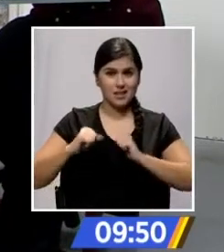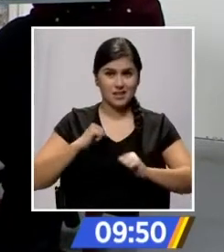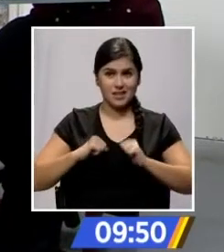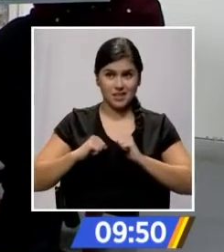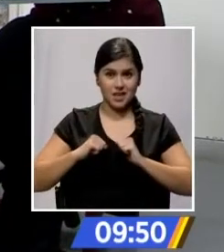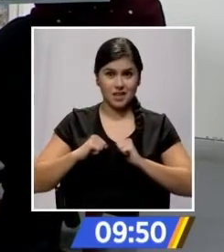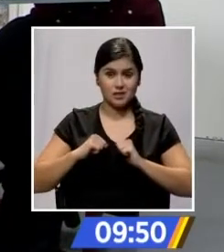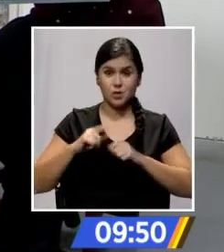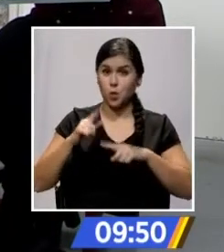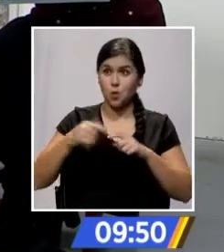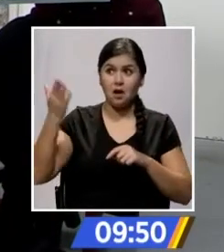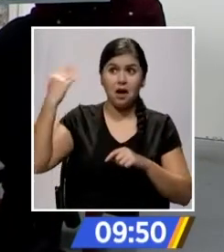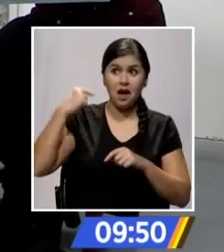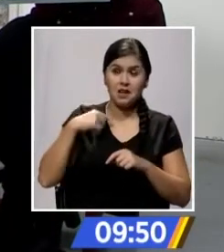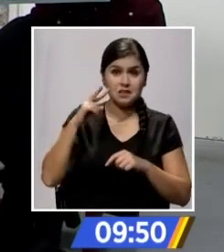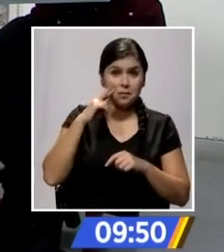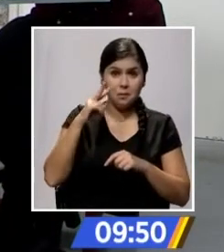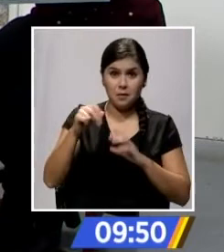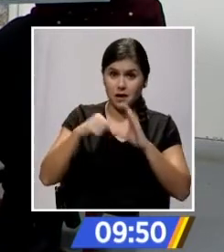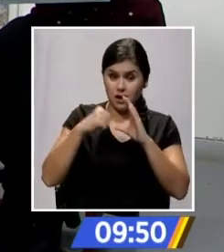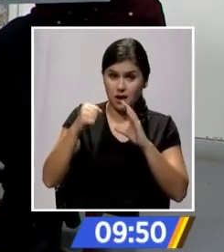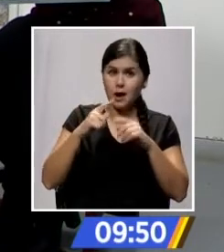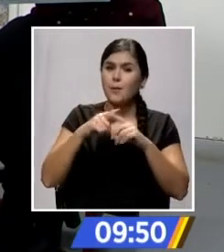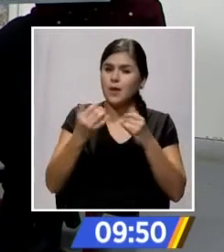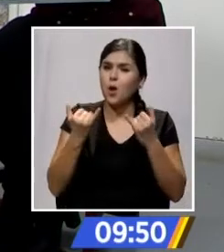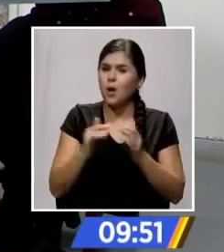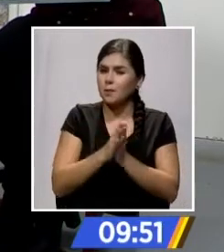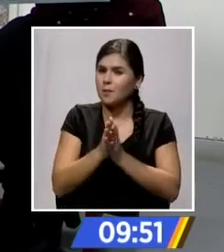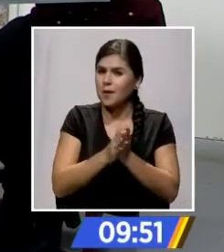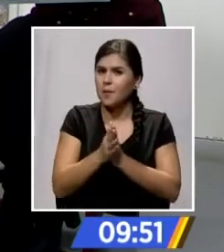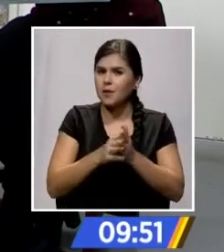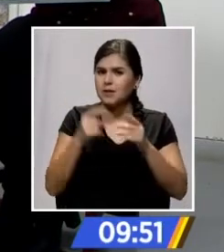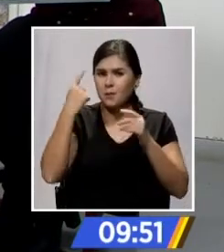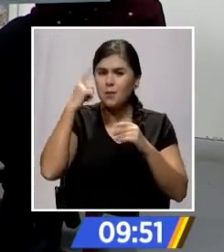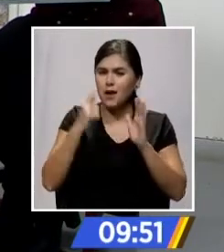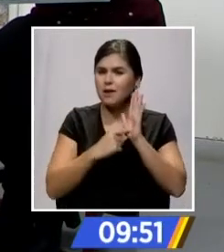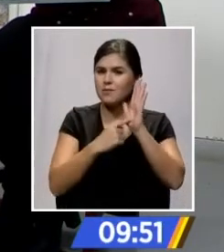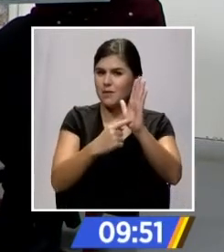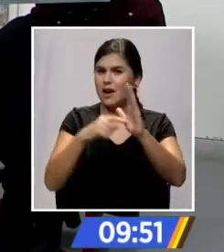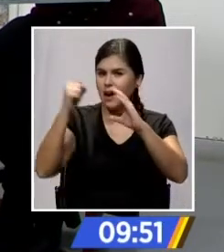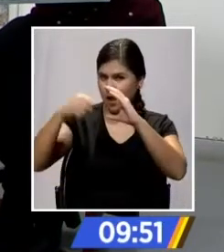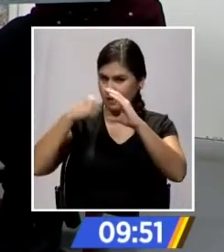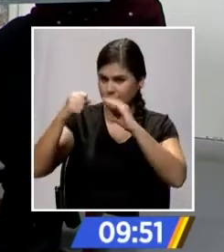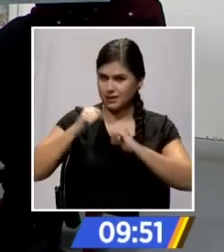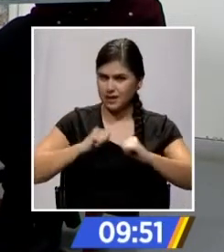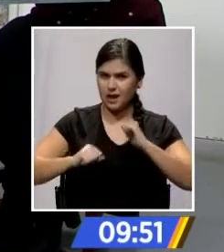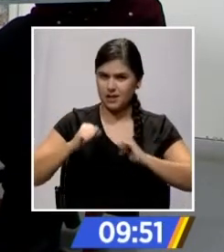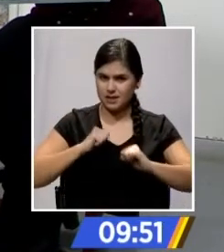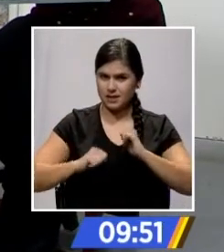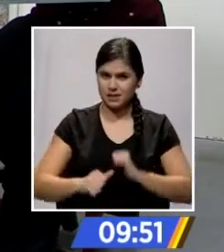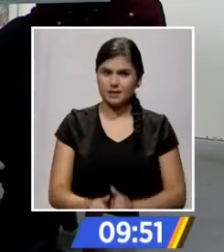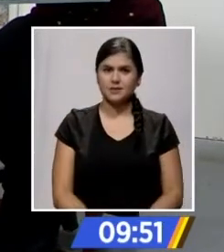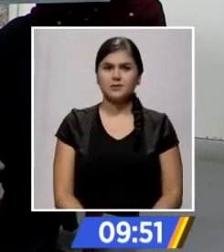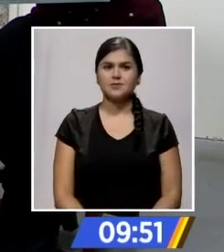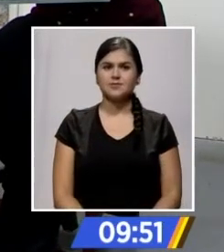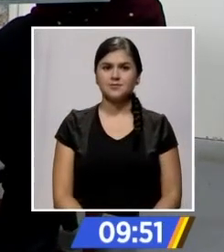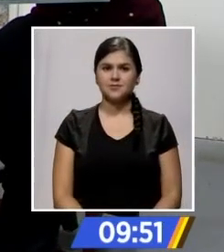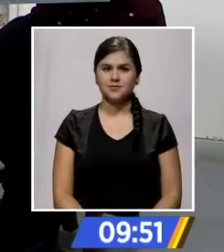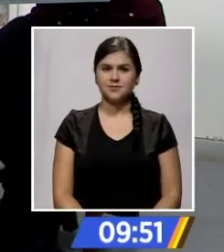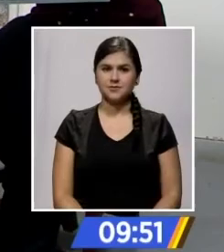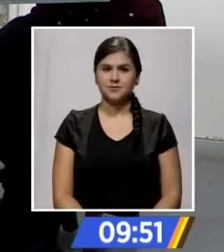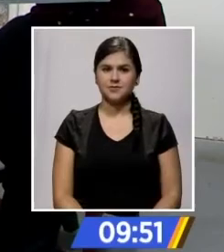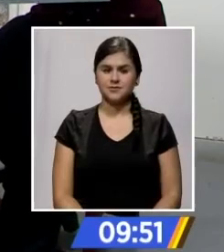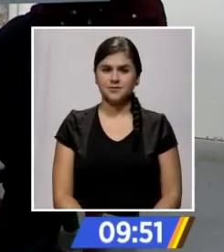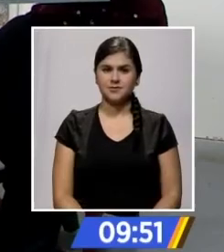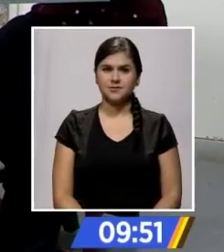vimos. Entonces, ahora vamos a aprovechar para ir a ver a Abigail en esta cápsula artística.